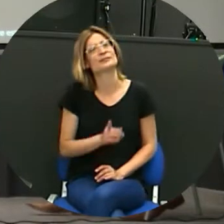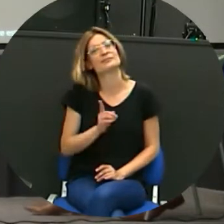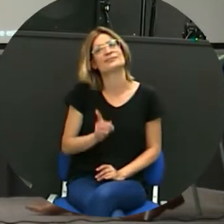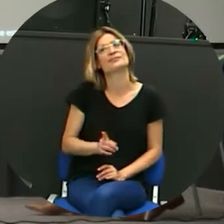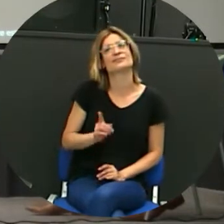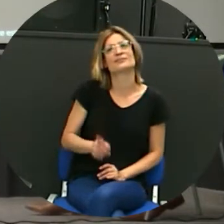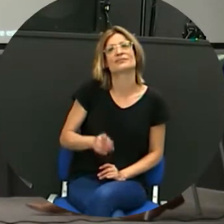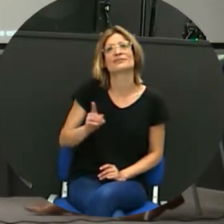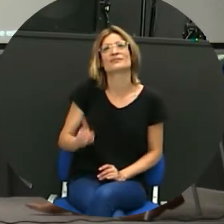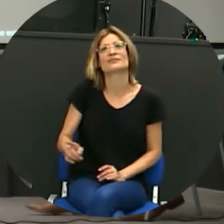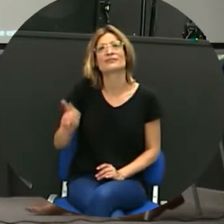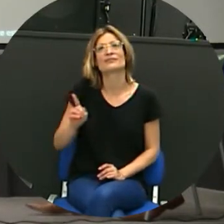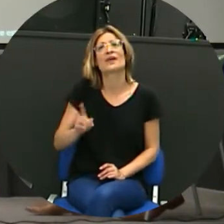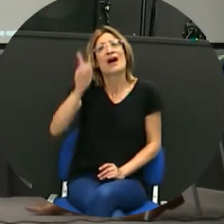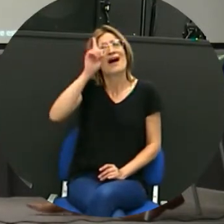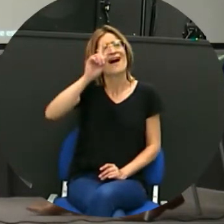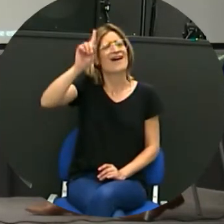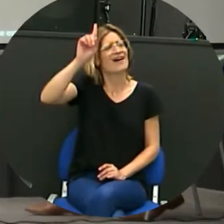sea la gloria, Señor.